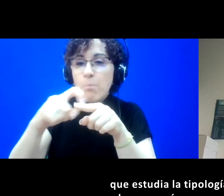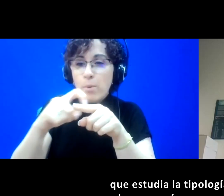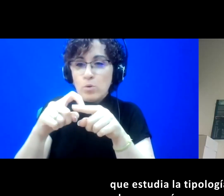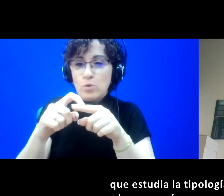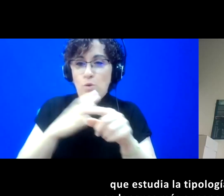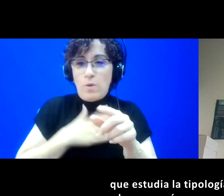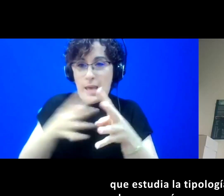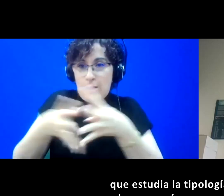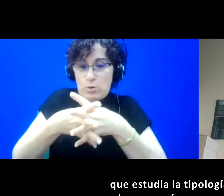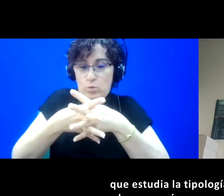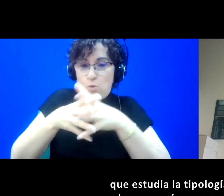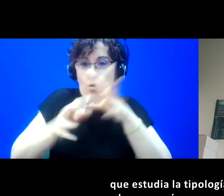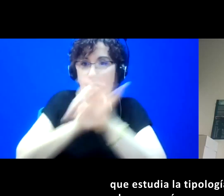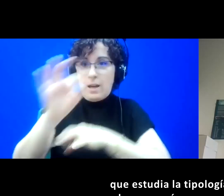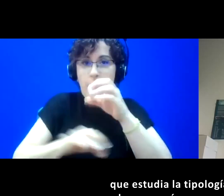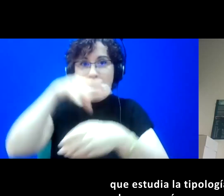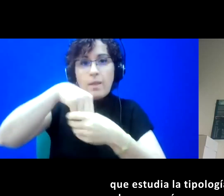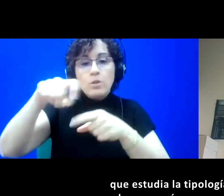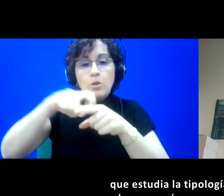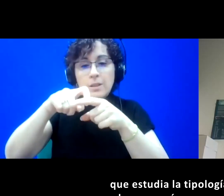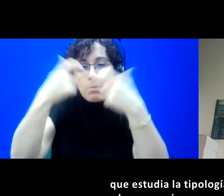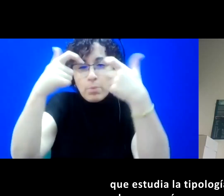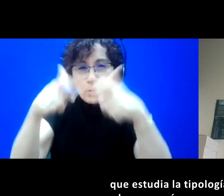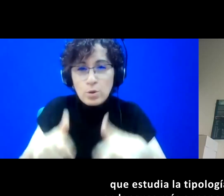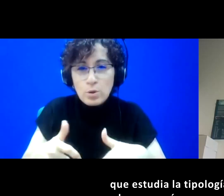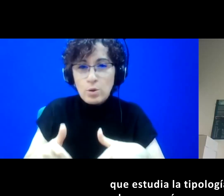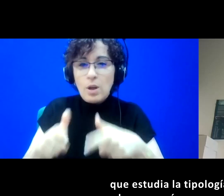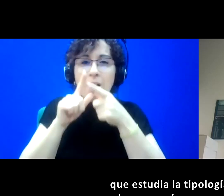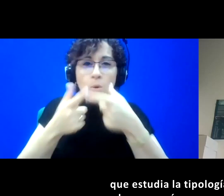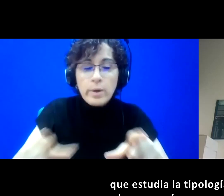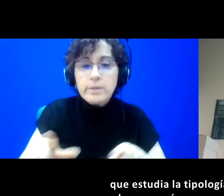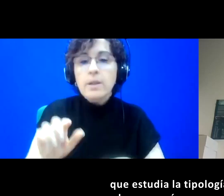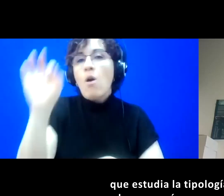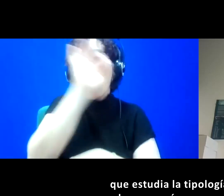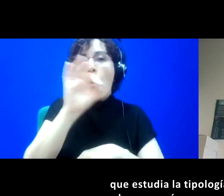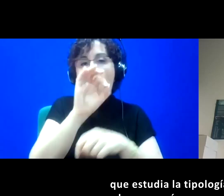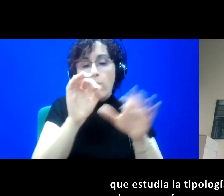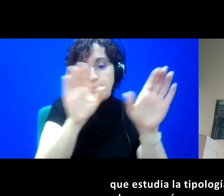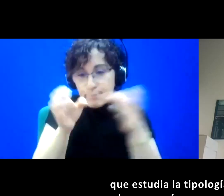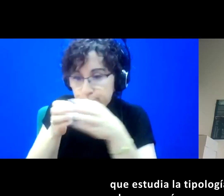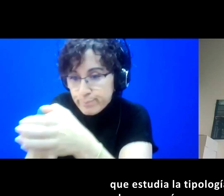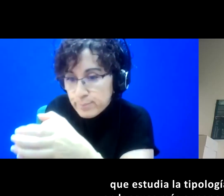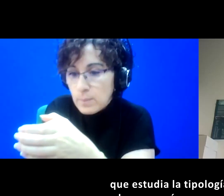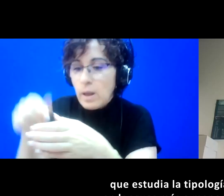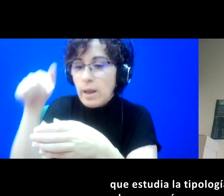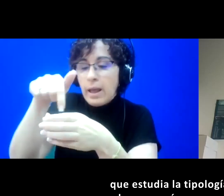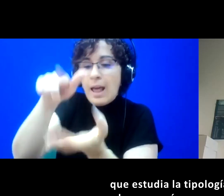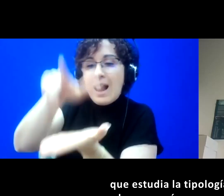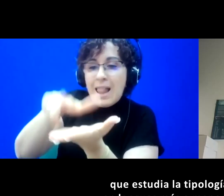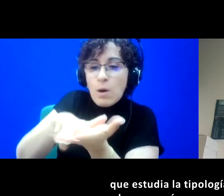lingüística, en lenguas más o